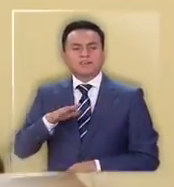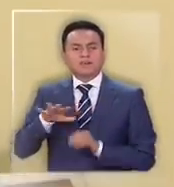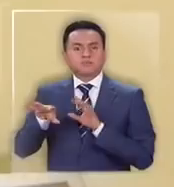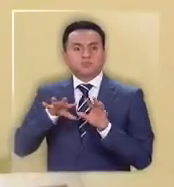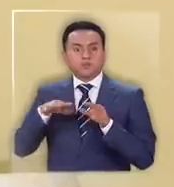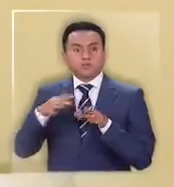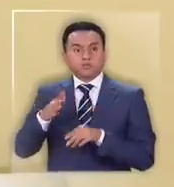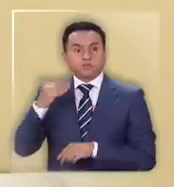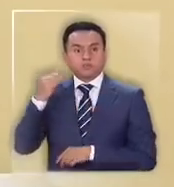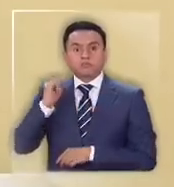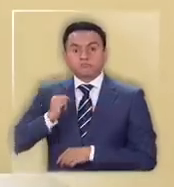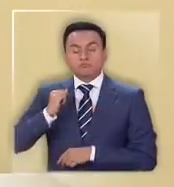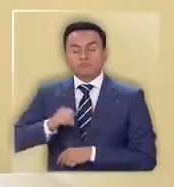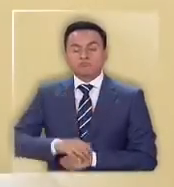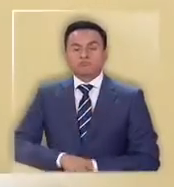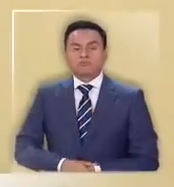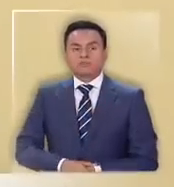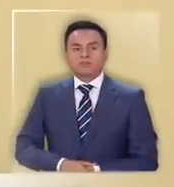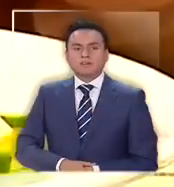movimiento? Sí.